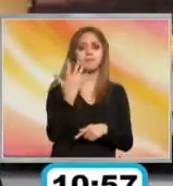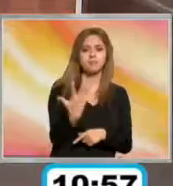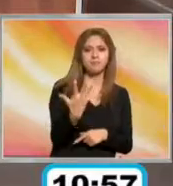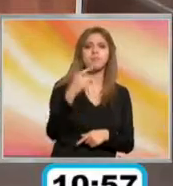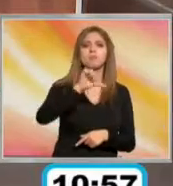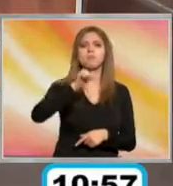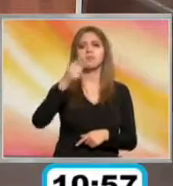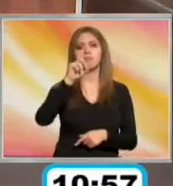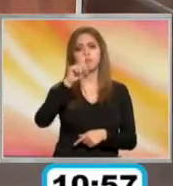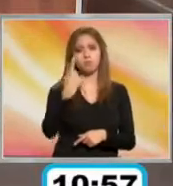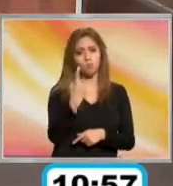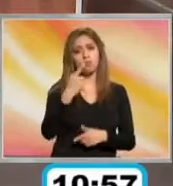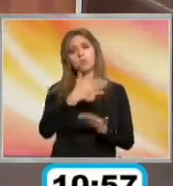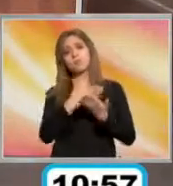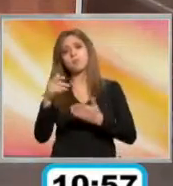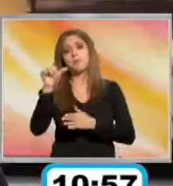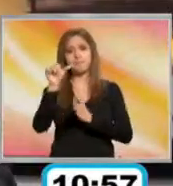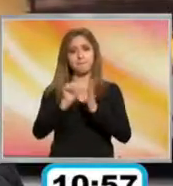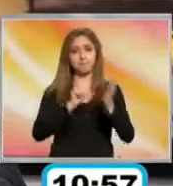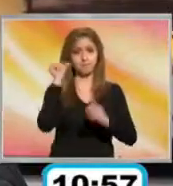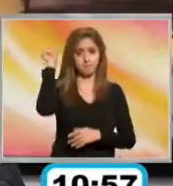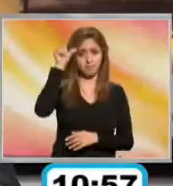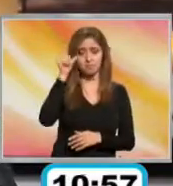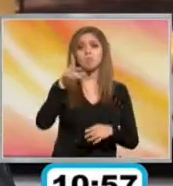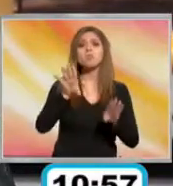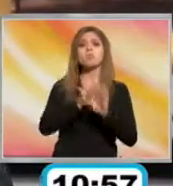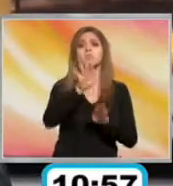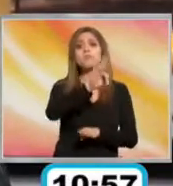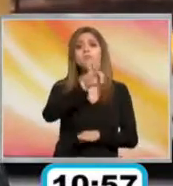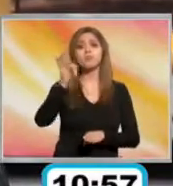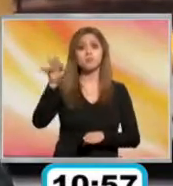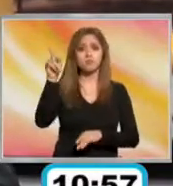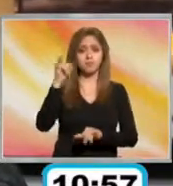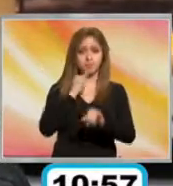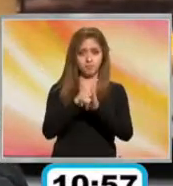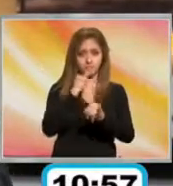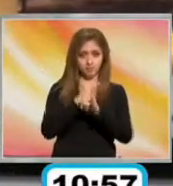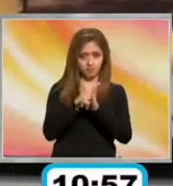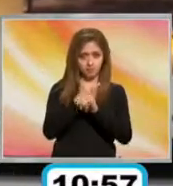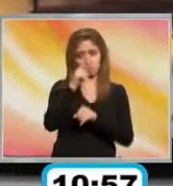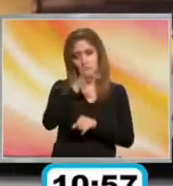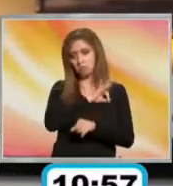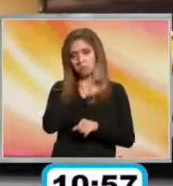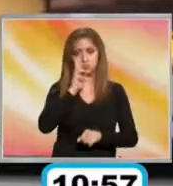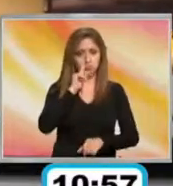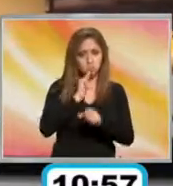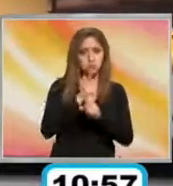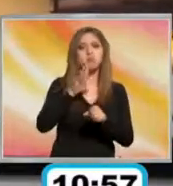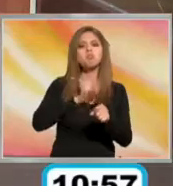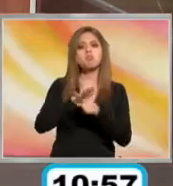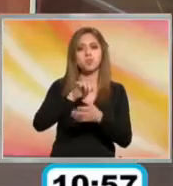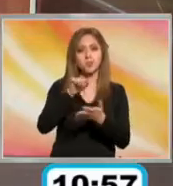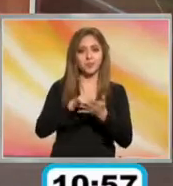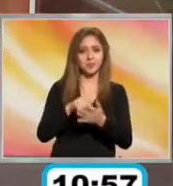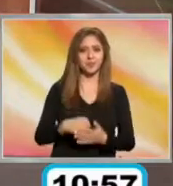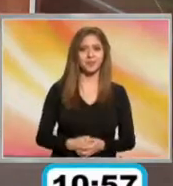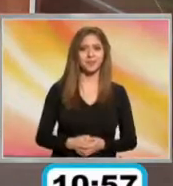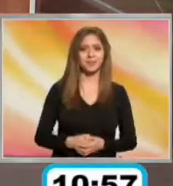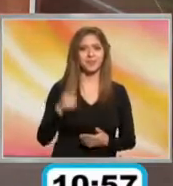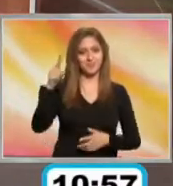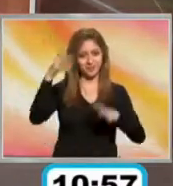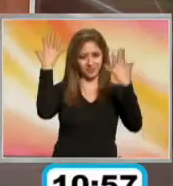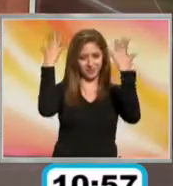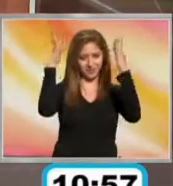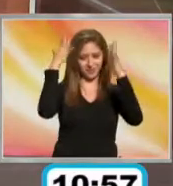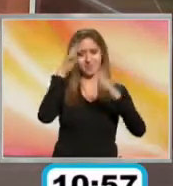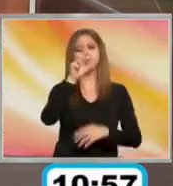31 y luego nos vemos en abril. Todas las fechas están disponibles en nuestras redes sociales. Bien. Así que nos pueden encontrar por ahí. Y en El las aplauso plataformas fuerte, digitales. por